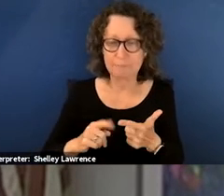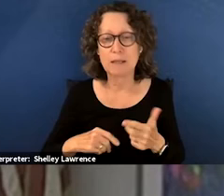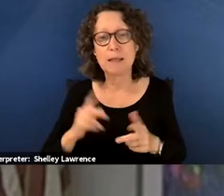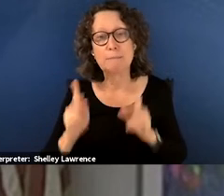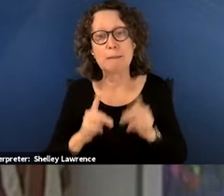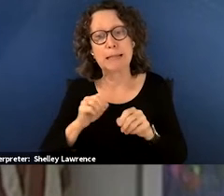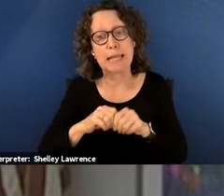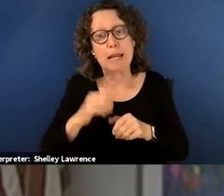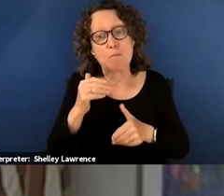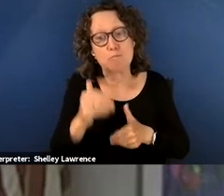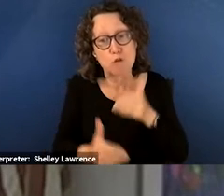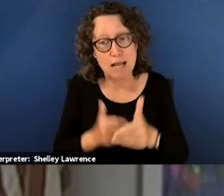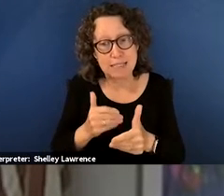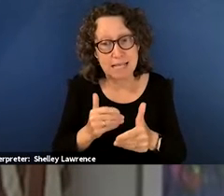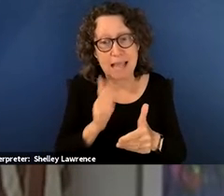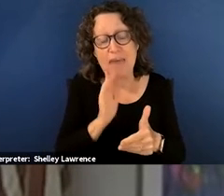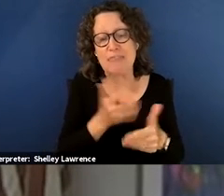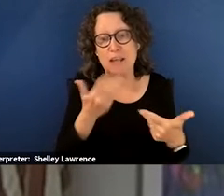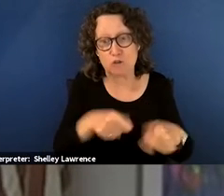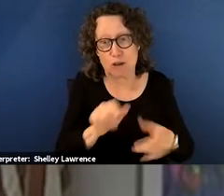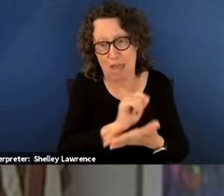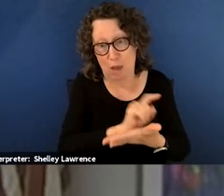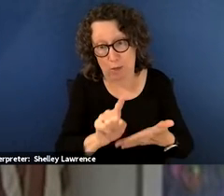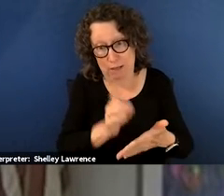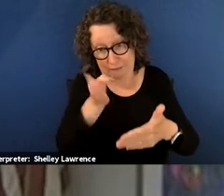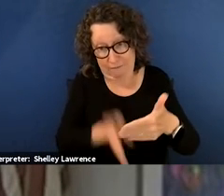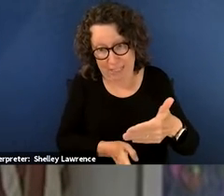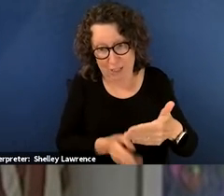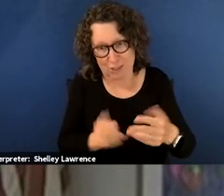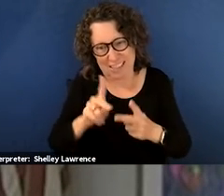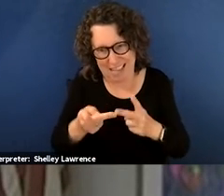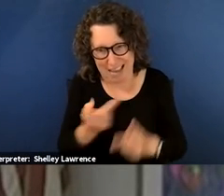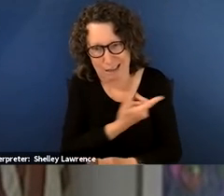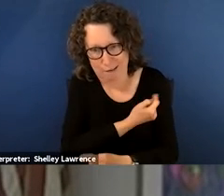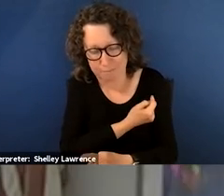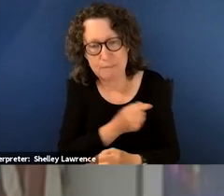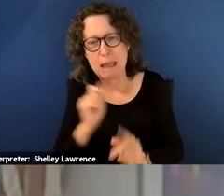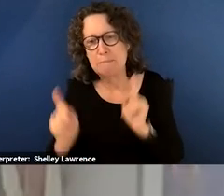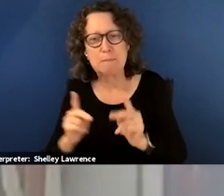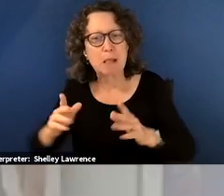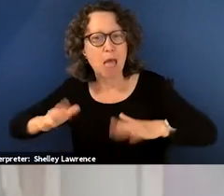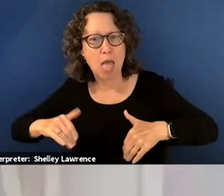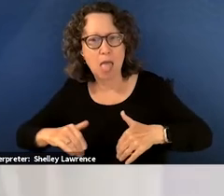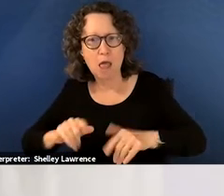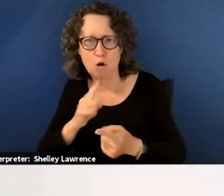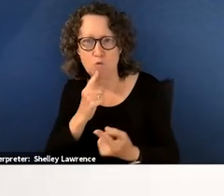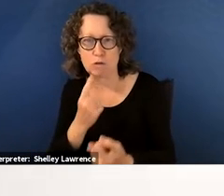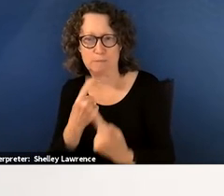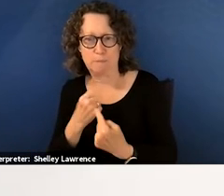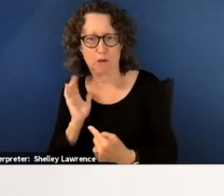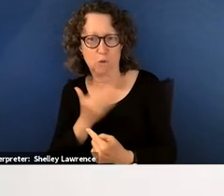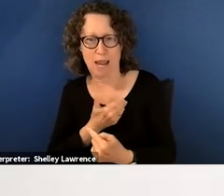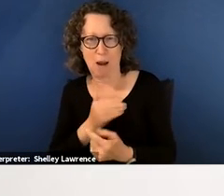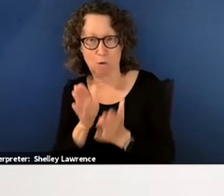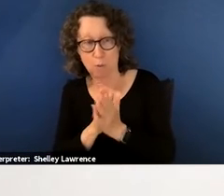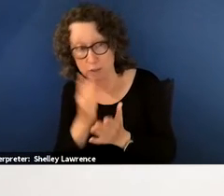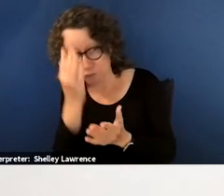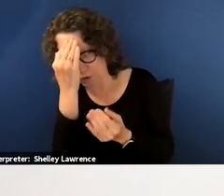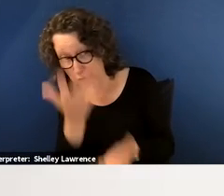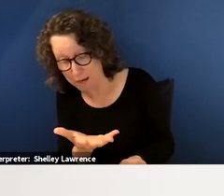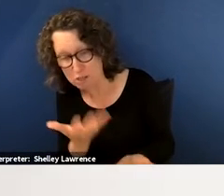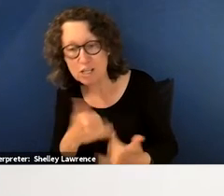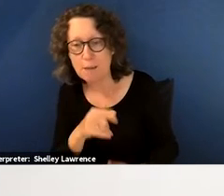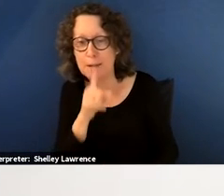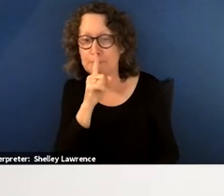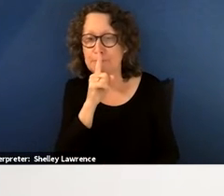que estaban en proceso y no habían completado el proceso y otras personas que no habían